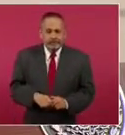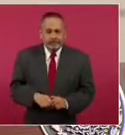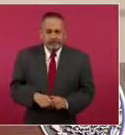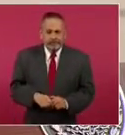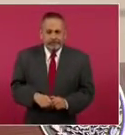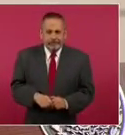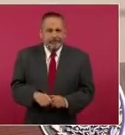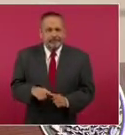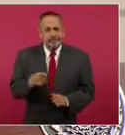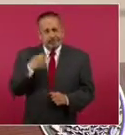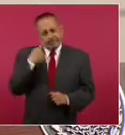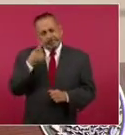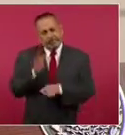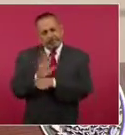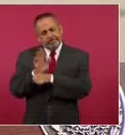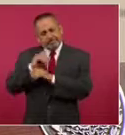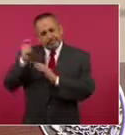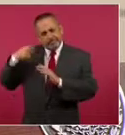una película,